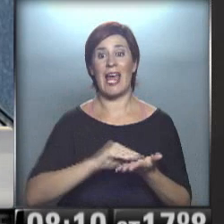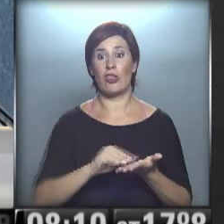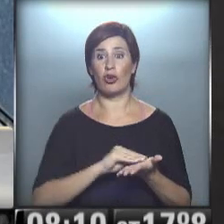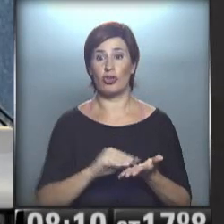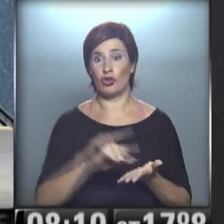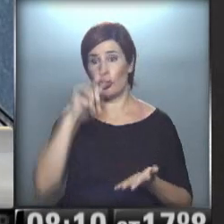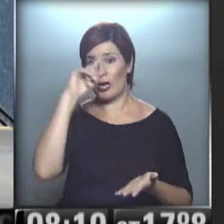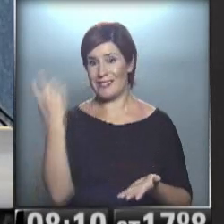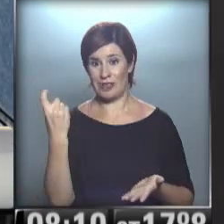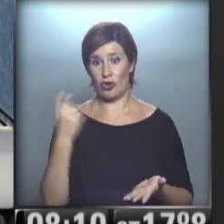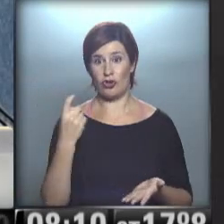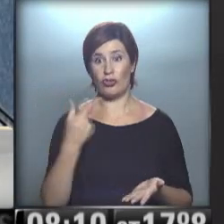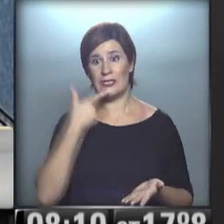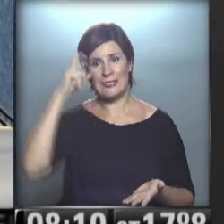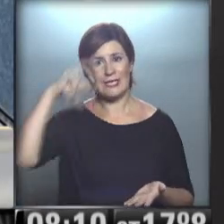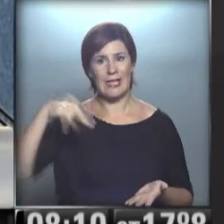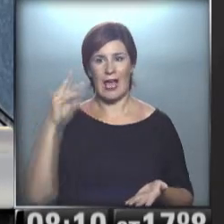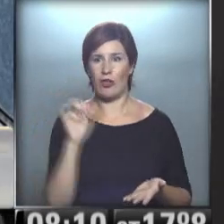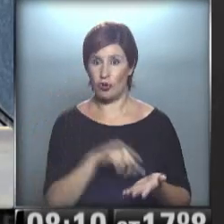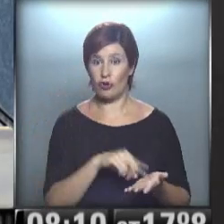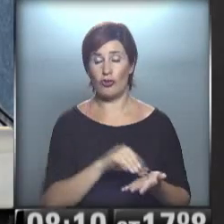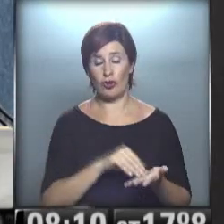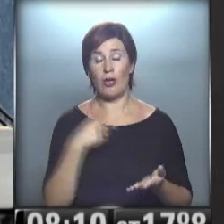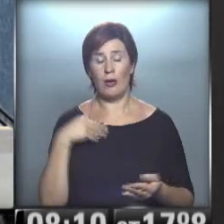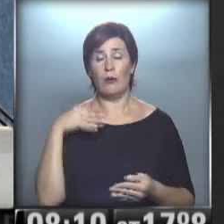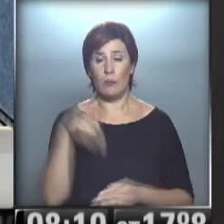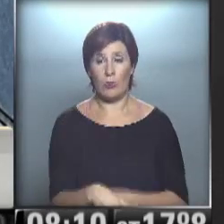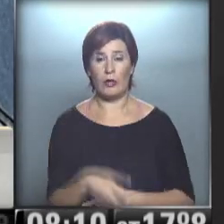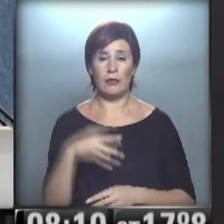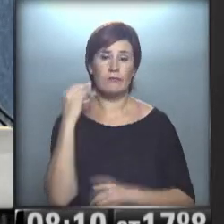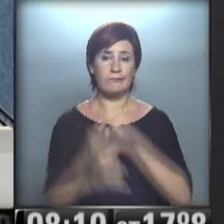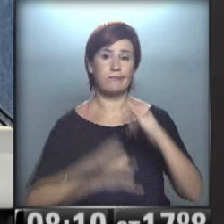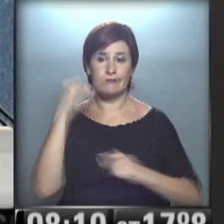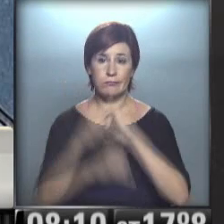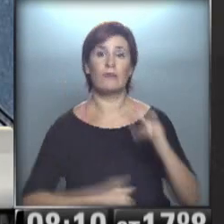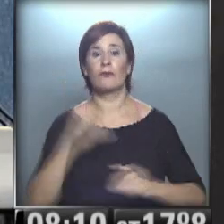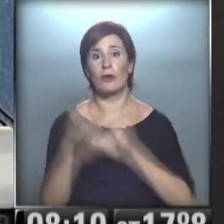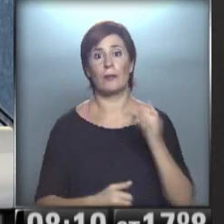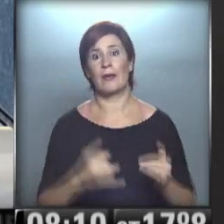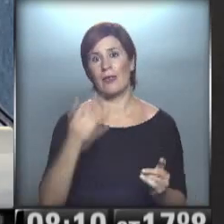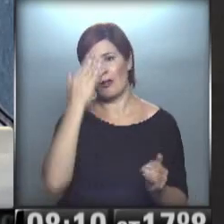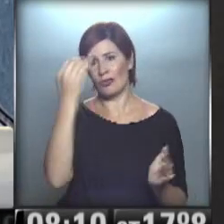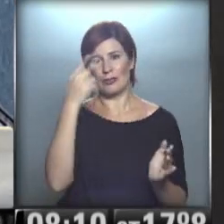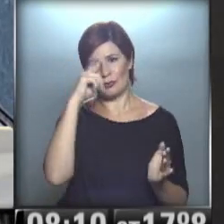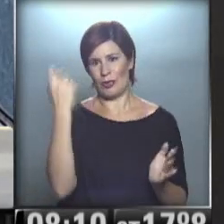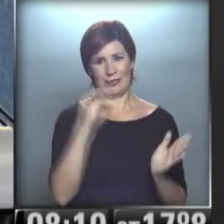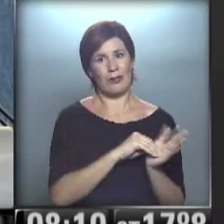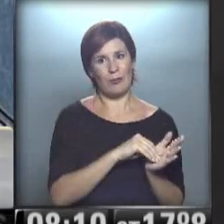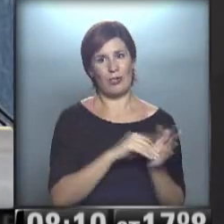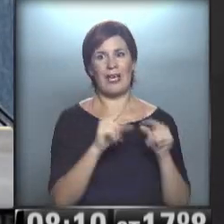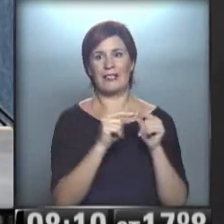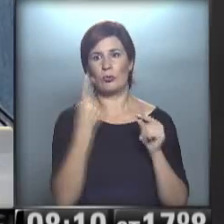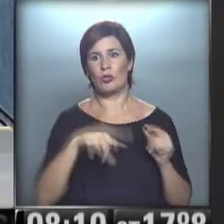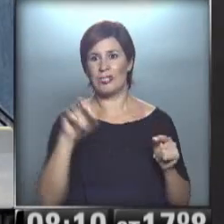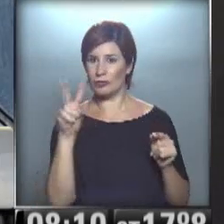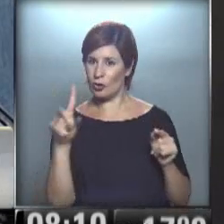Nación. Allí expondré el informe que prevé nuestra Constitución Nacional en virtud del artículo